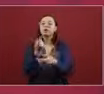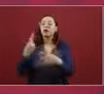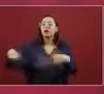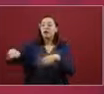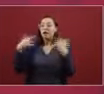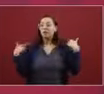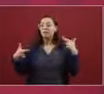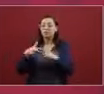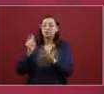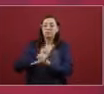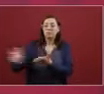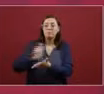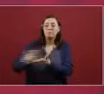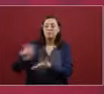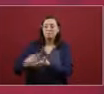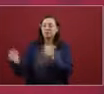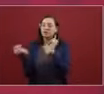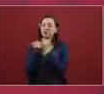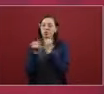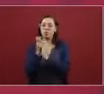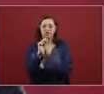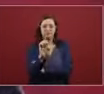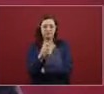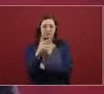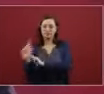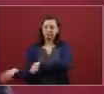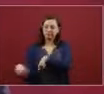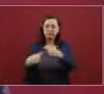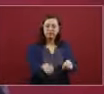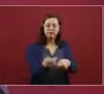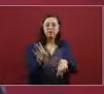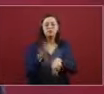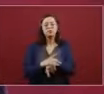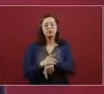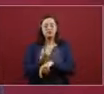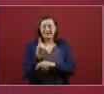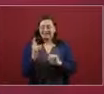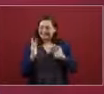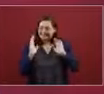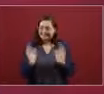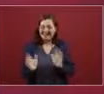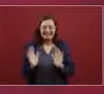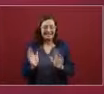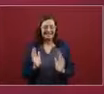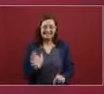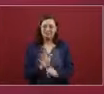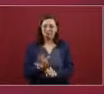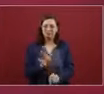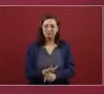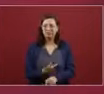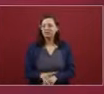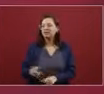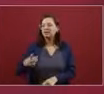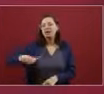porque ya también es tiempo de que se le pague a los maestros,